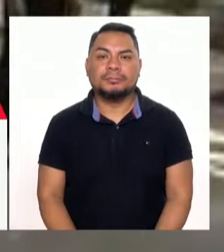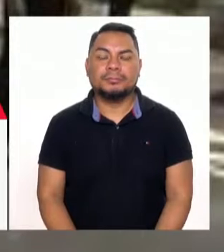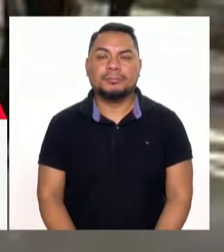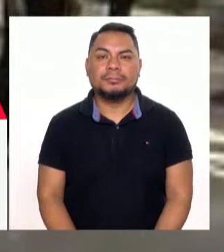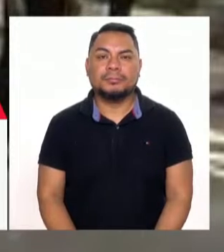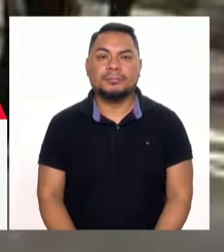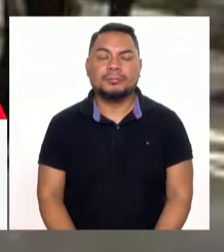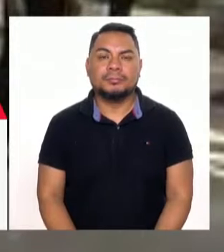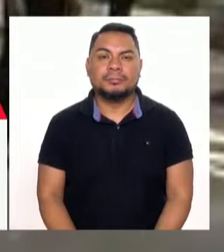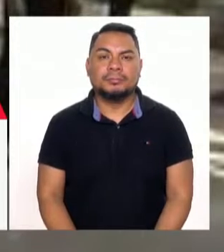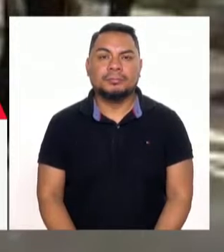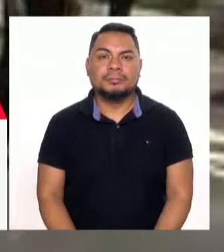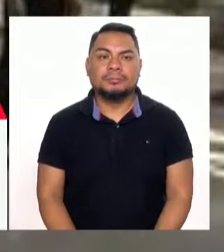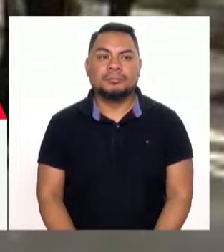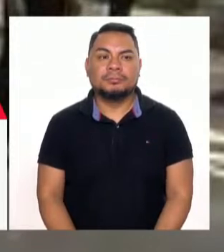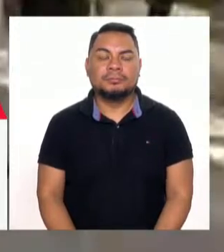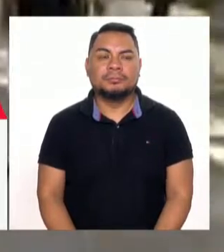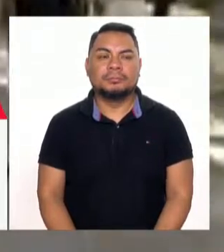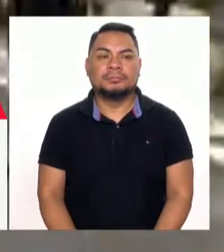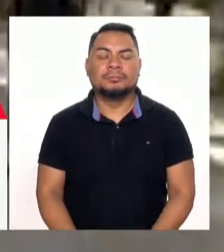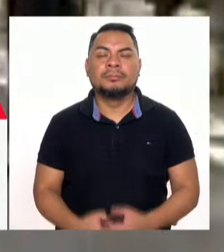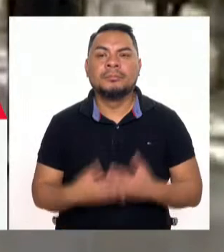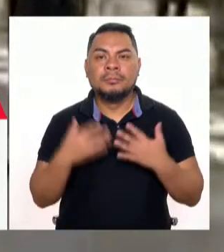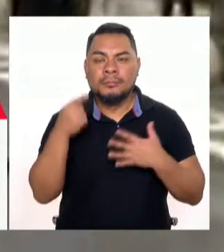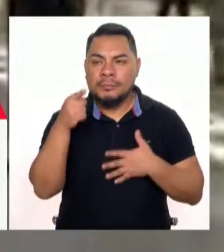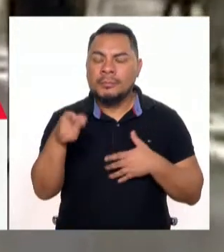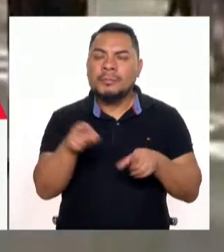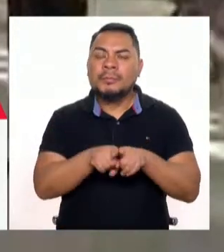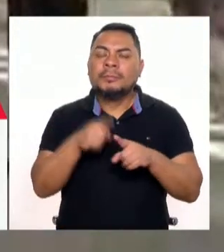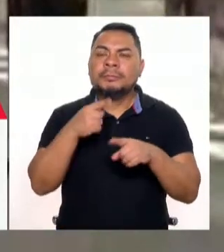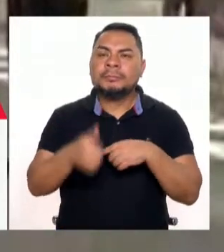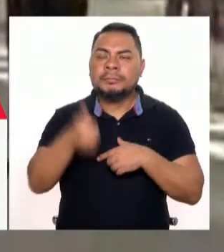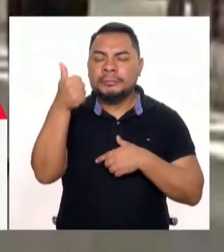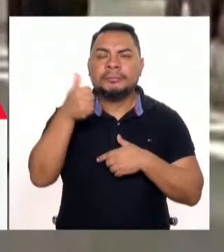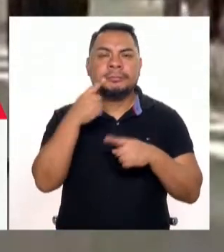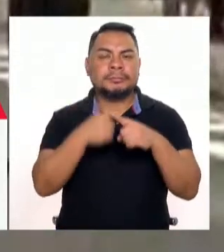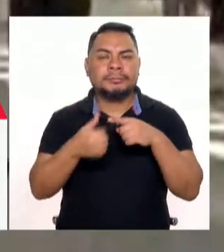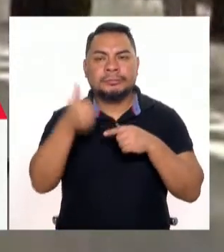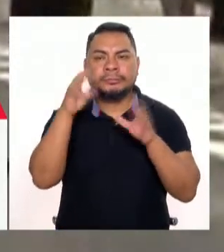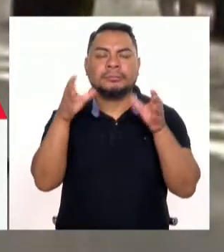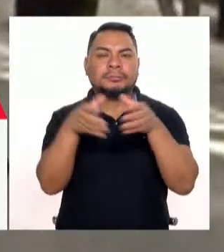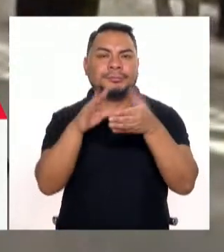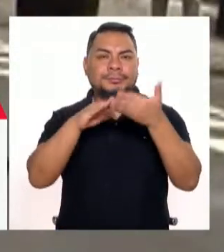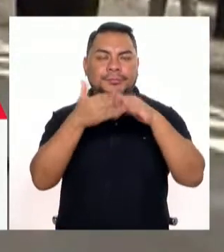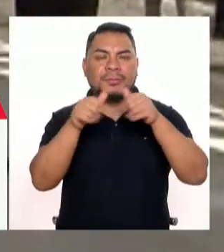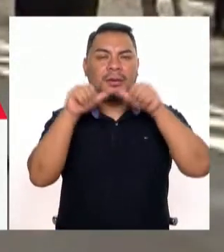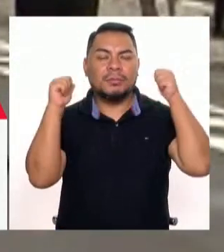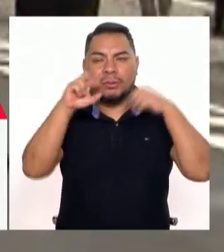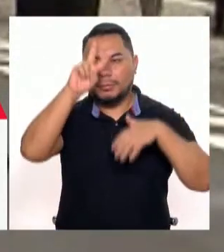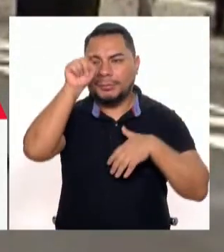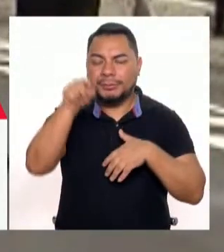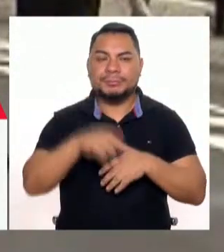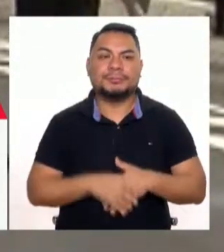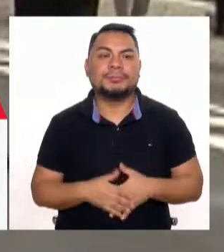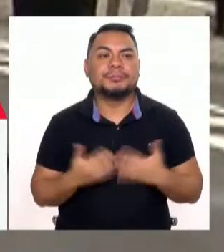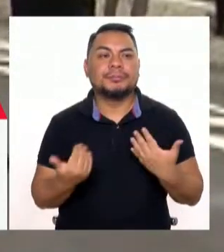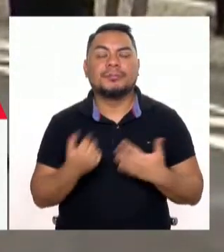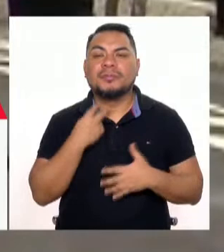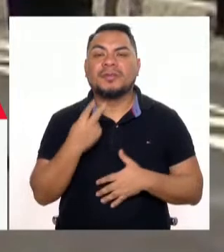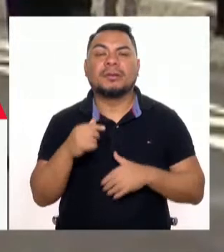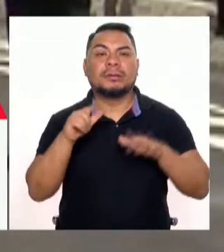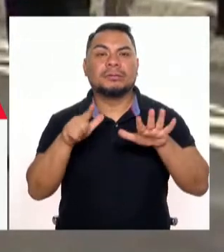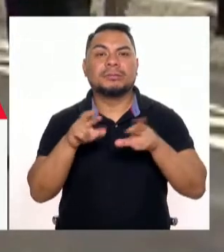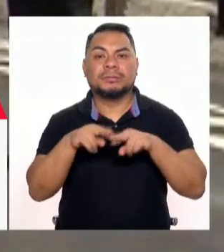está con nosotros el presidente de la mancomunidad masónica del Perú y una voz de siete regiones